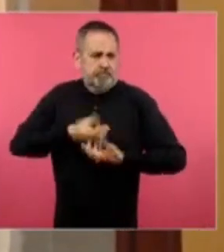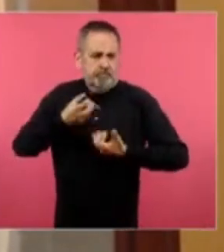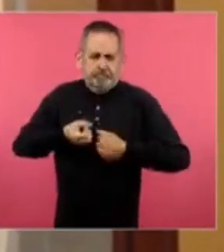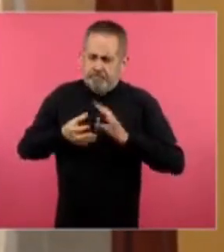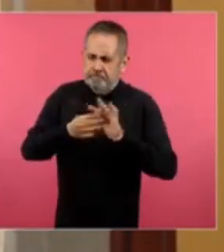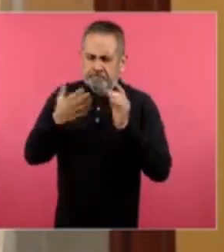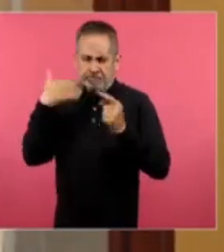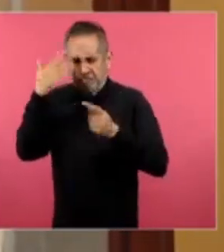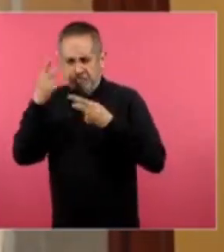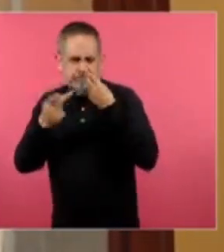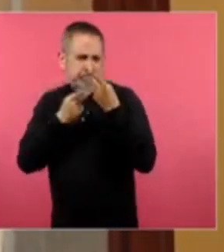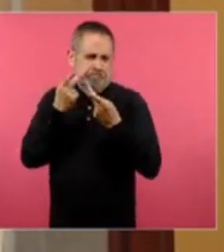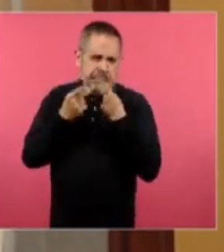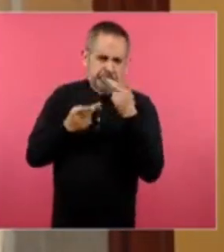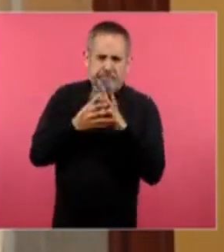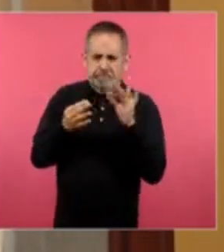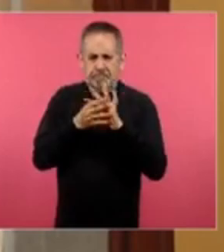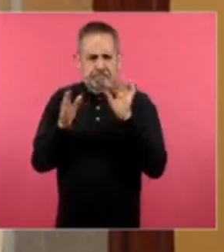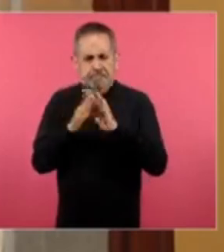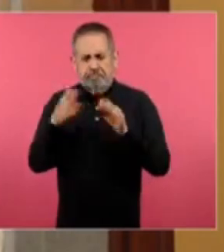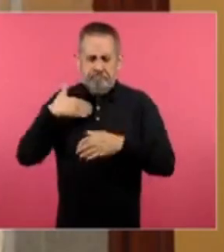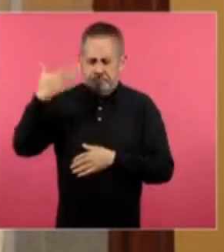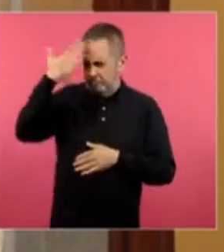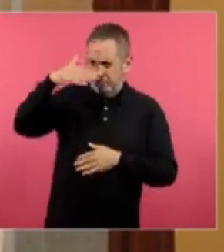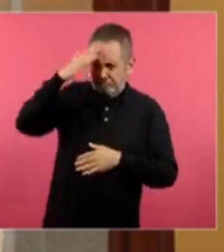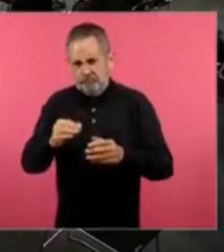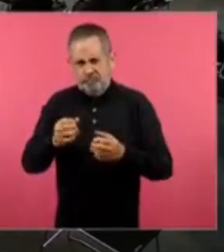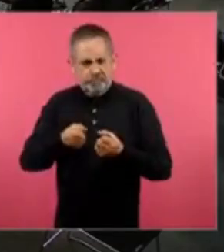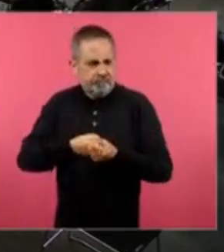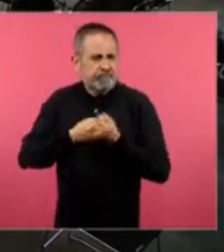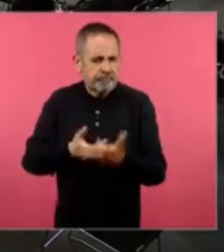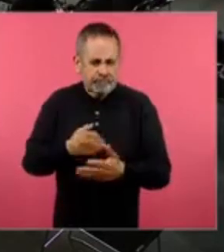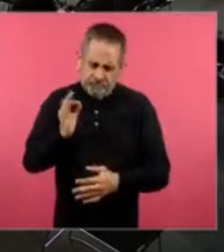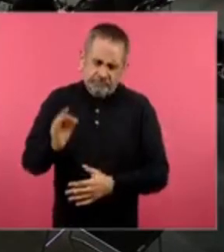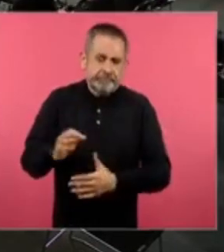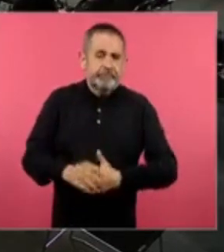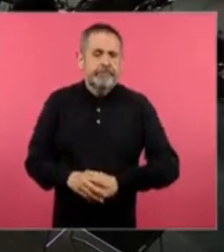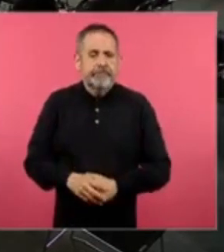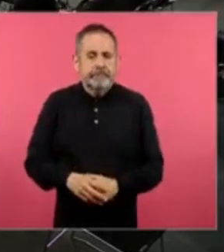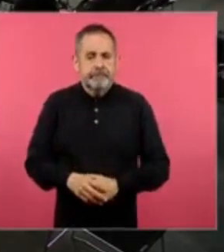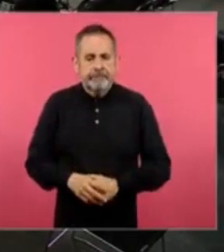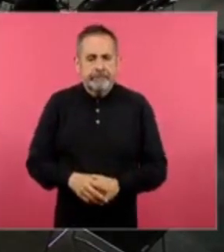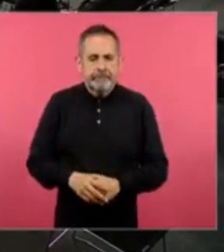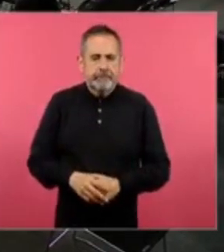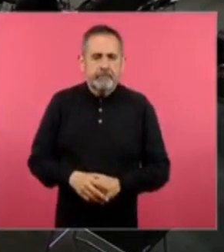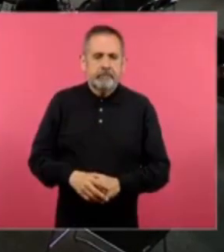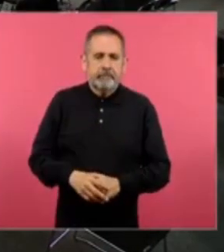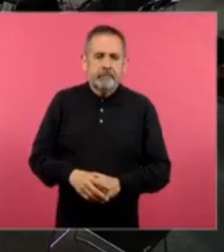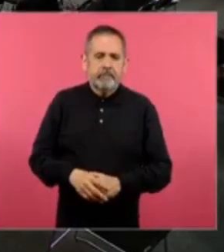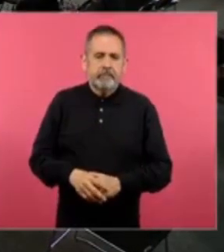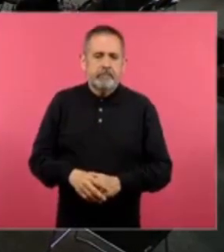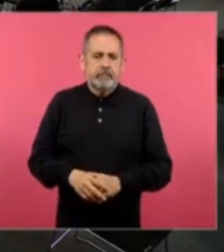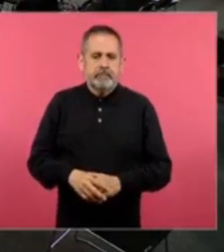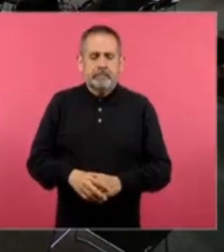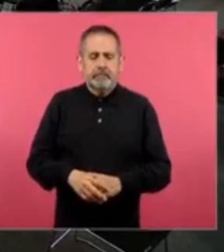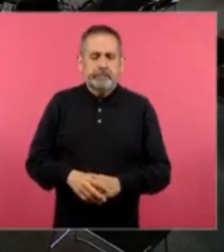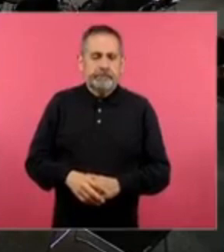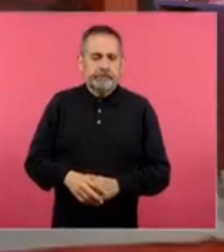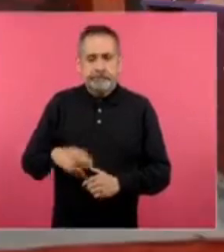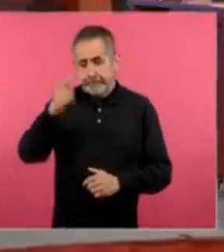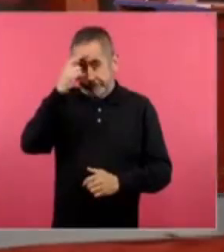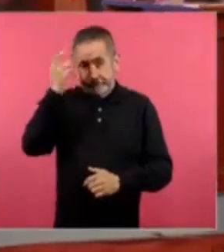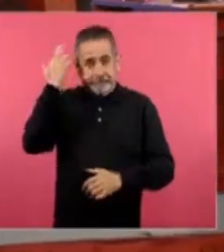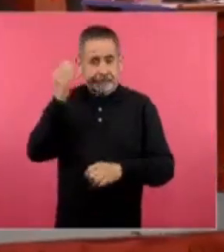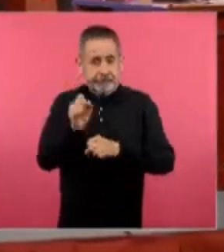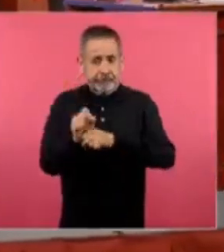lengua, van a movilizar sus saberes comunicativos. Bueno, pues resulta que estábamos en pandemia